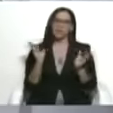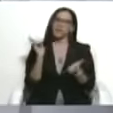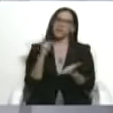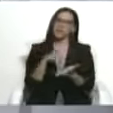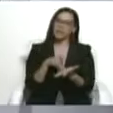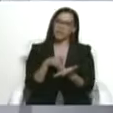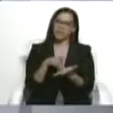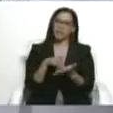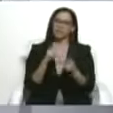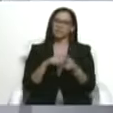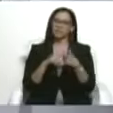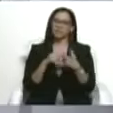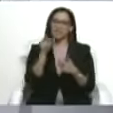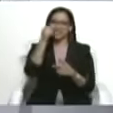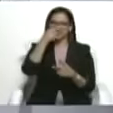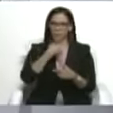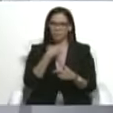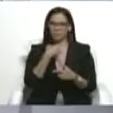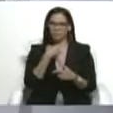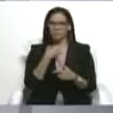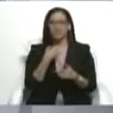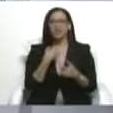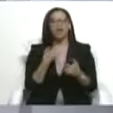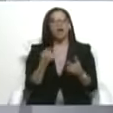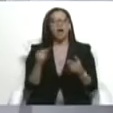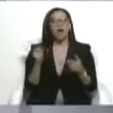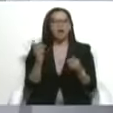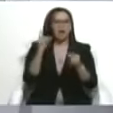este sujeto vinculado a una